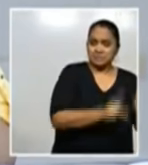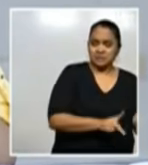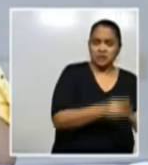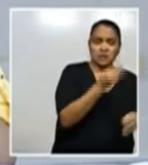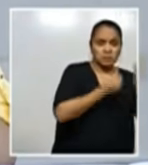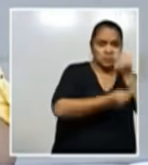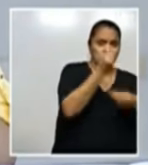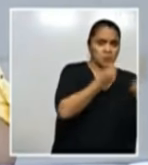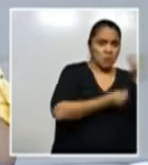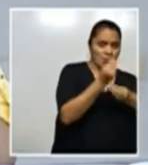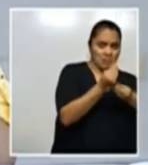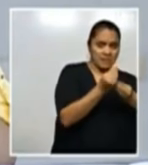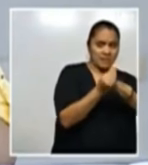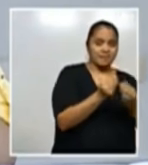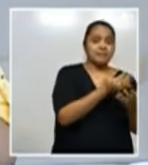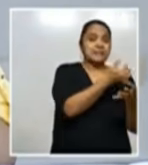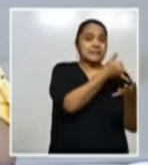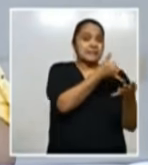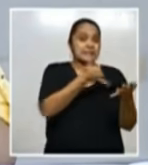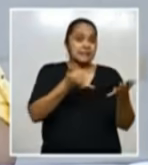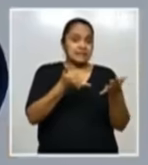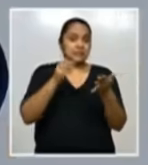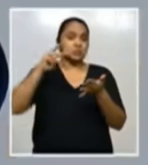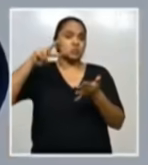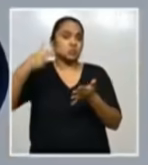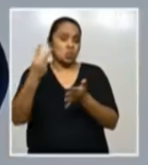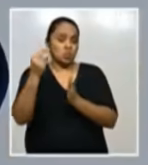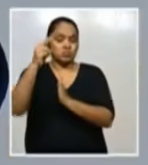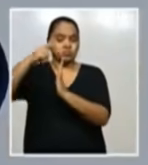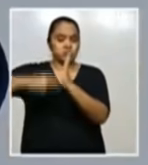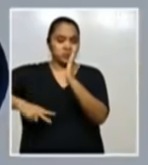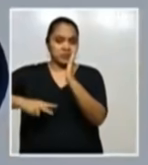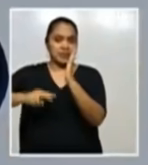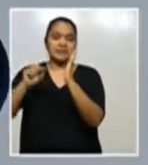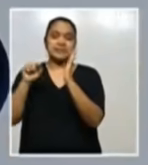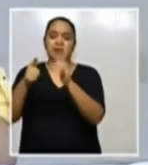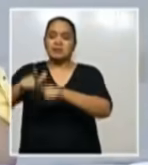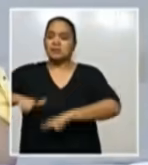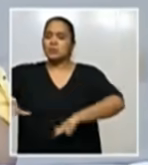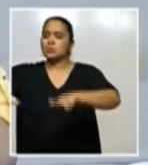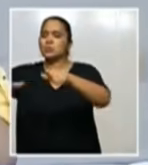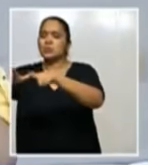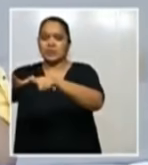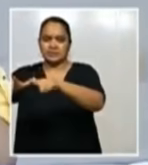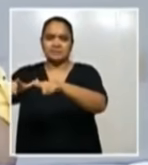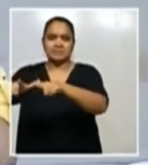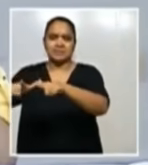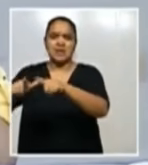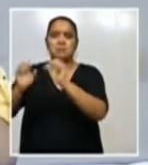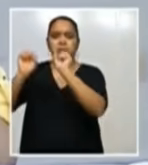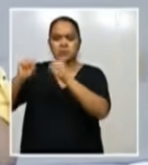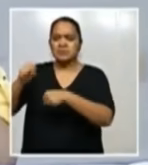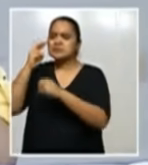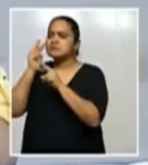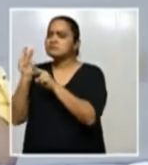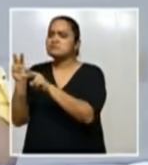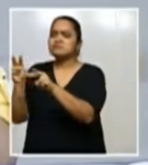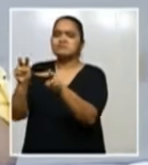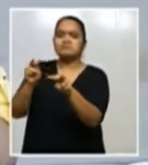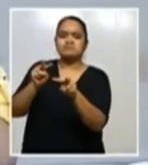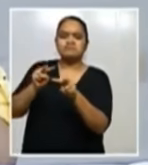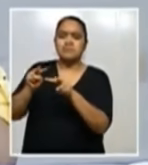alimento, y empezaremos a hacer el trabajo territorial, que efectivamente nos va a permitir ver cómo